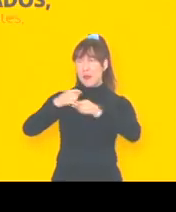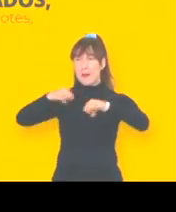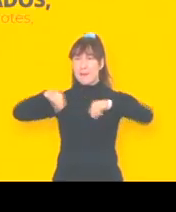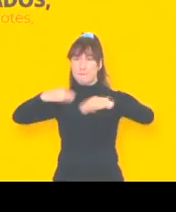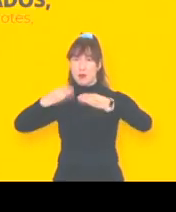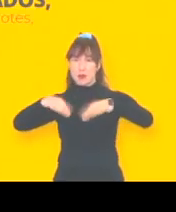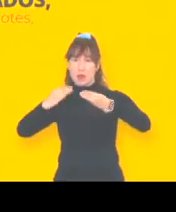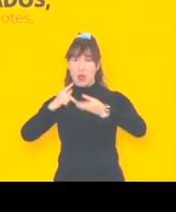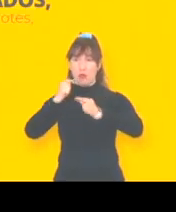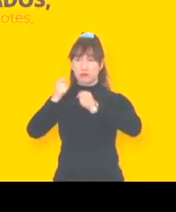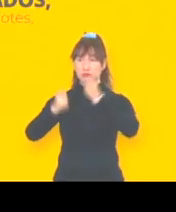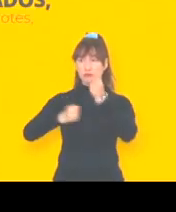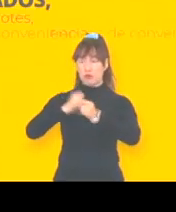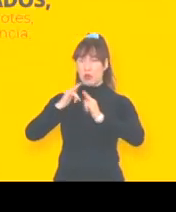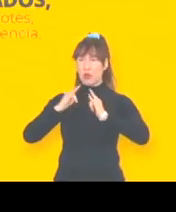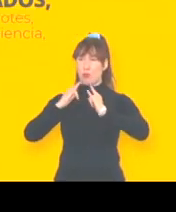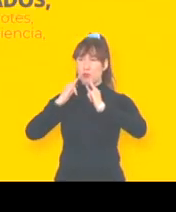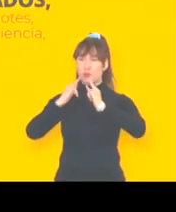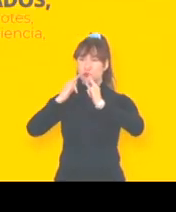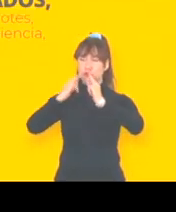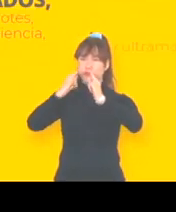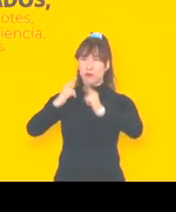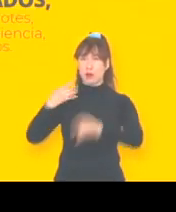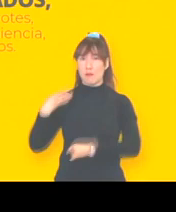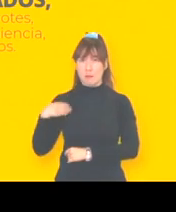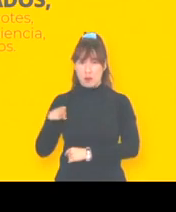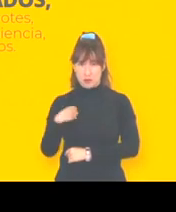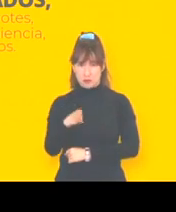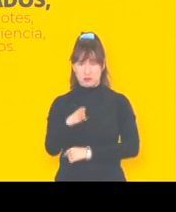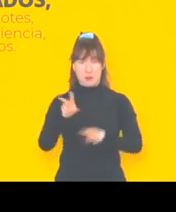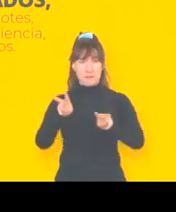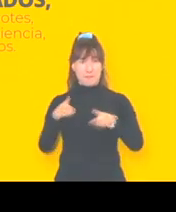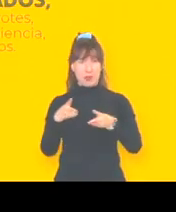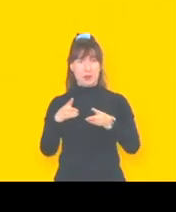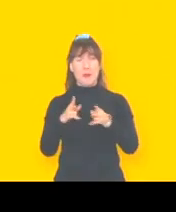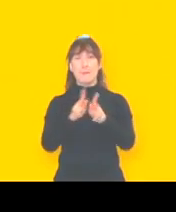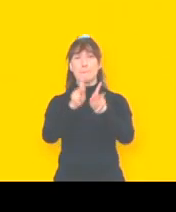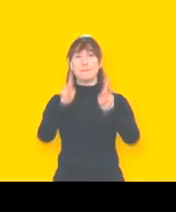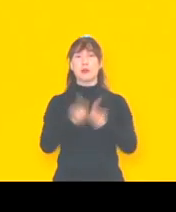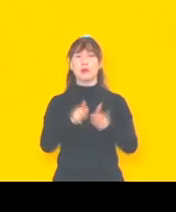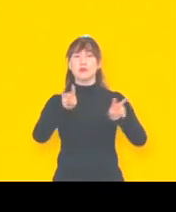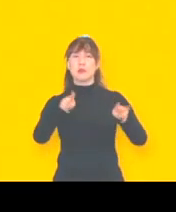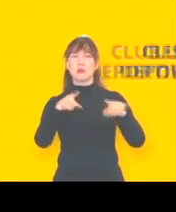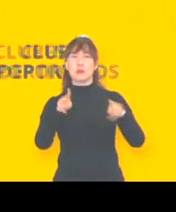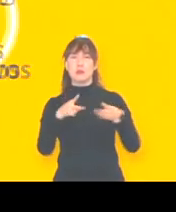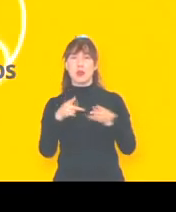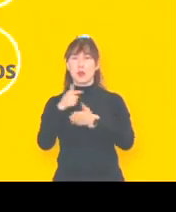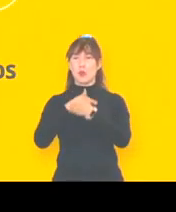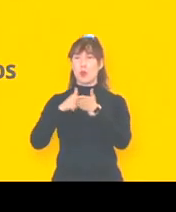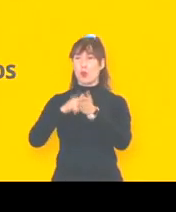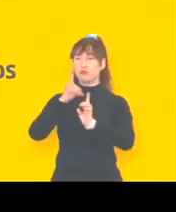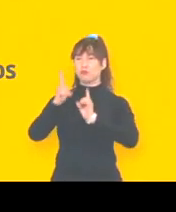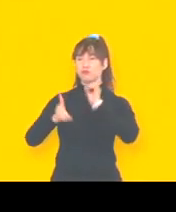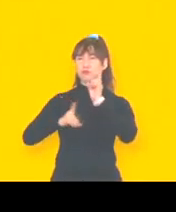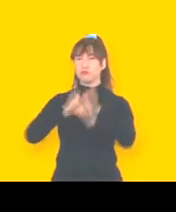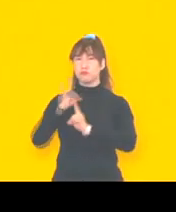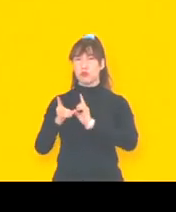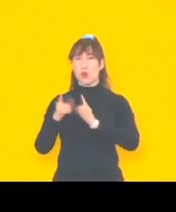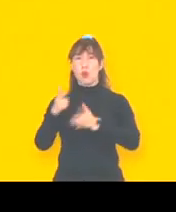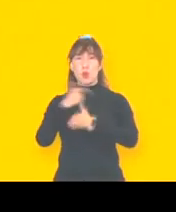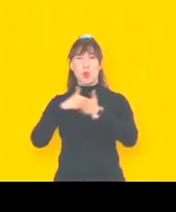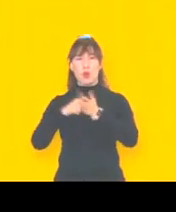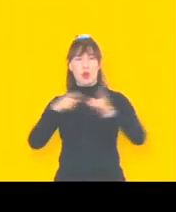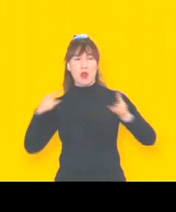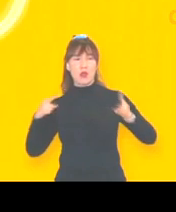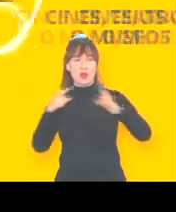supermercados, mercados, abarrotes, tiendas de conveniencia y ultramarinos, plazas comerciales, club deportivos,